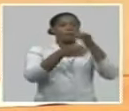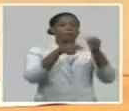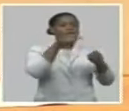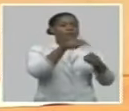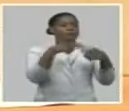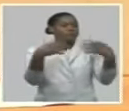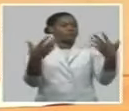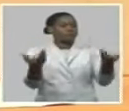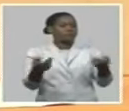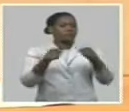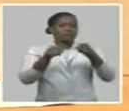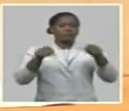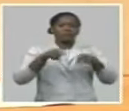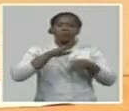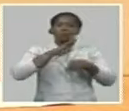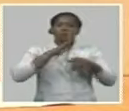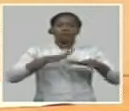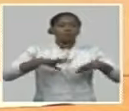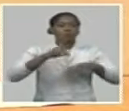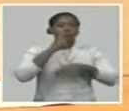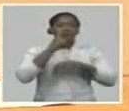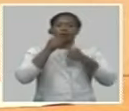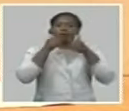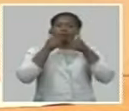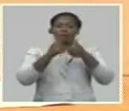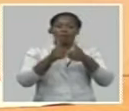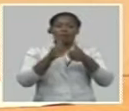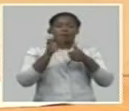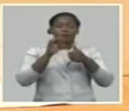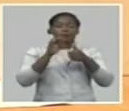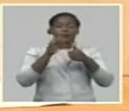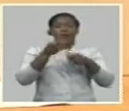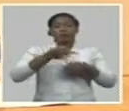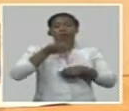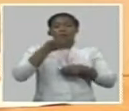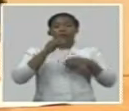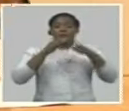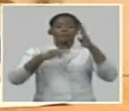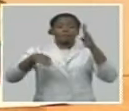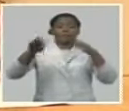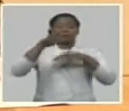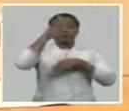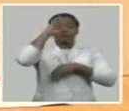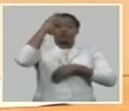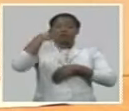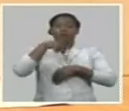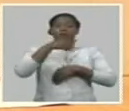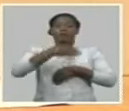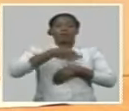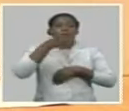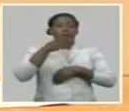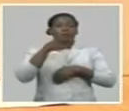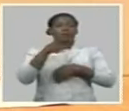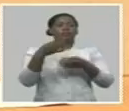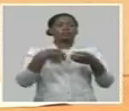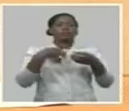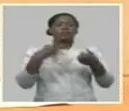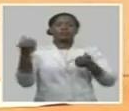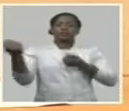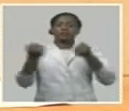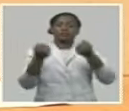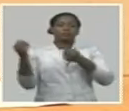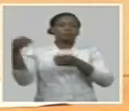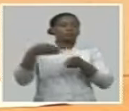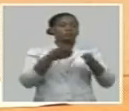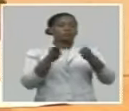nuestro ministro de salud pública se les garantiza el transporte hacia el lugar del aislamiento y se garantiza el